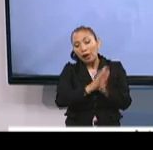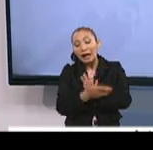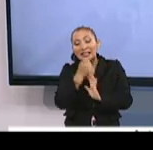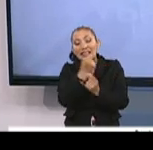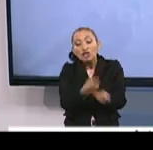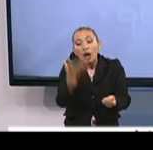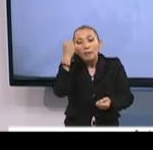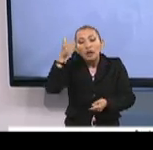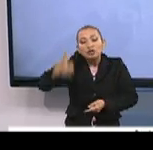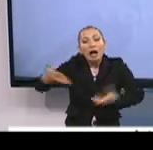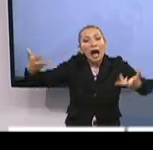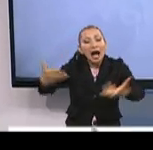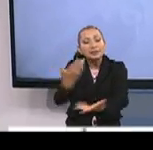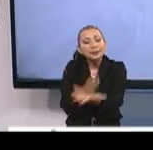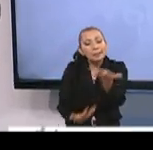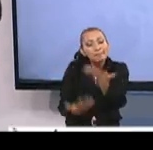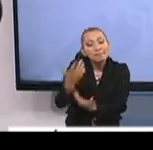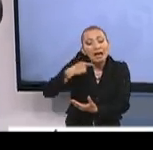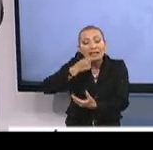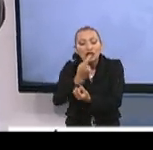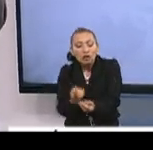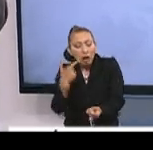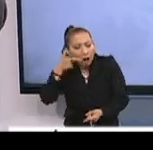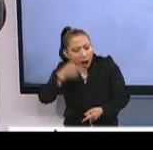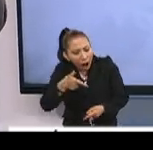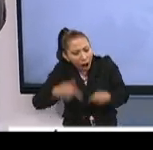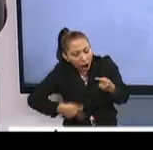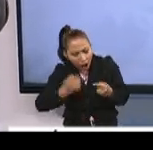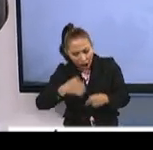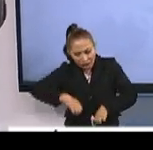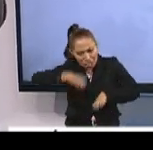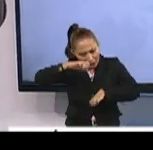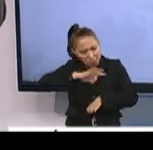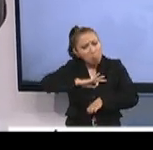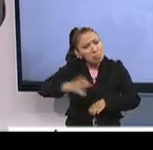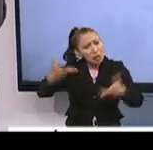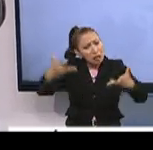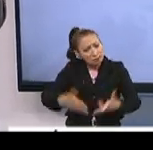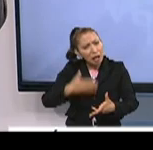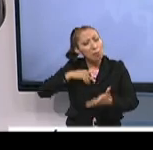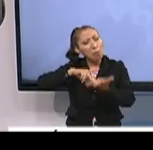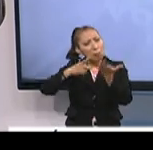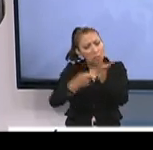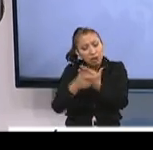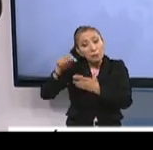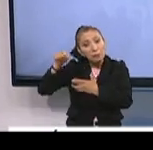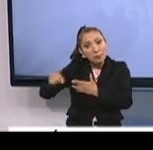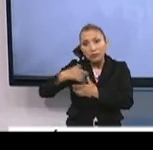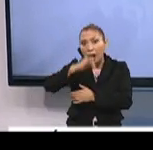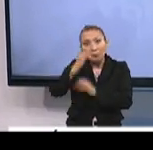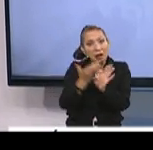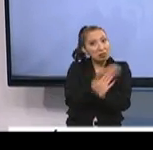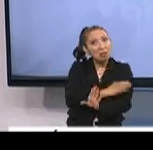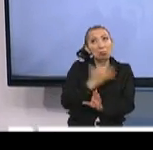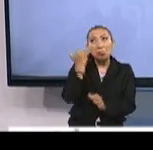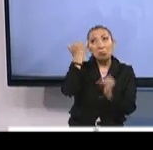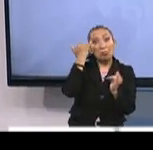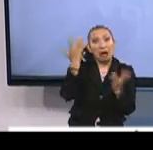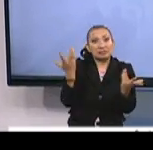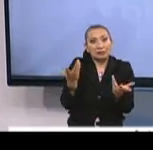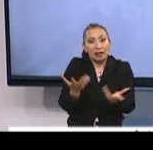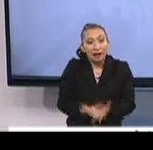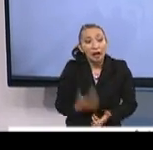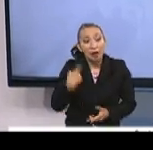los niños aprendan haciendo. Una metodología donde los niños se den cuenta que a su corta edad son capaces de lograr proyectos que ellos nunca se hubieran imaginado poder